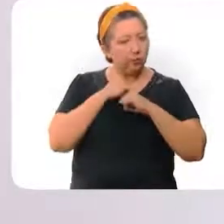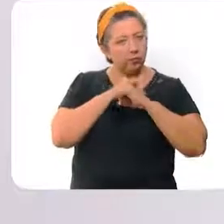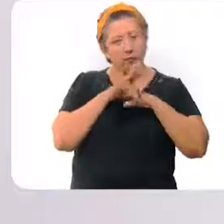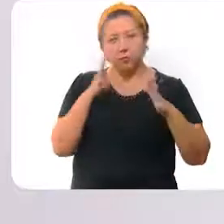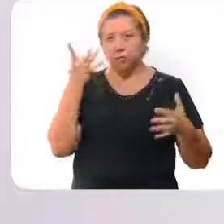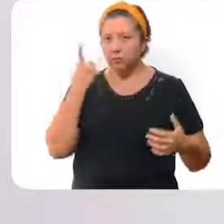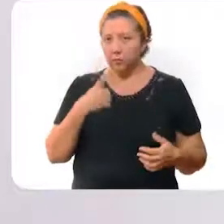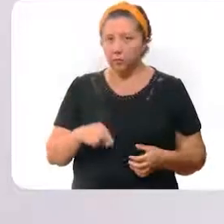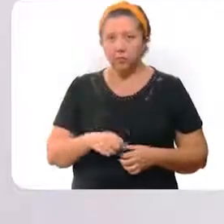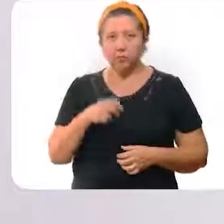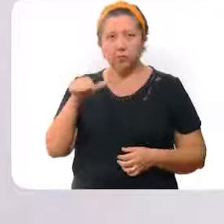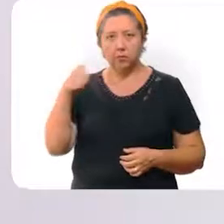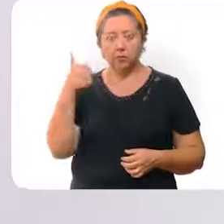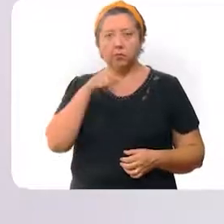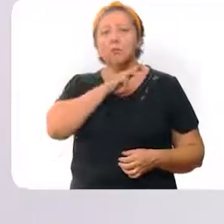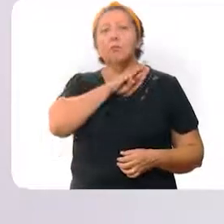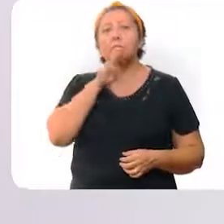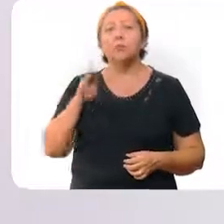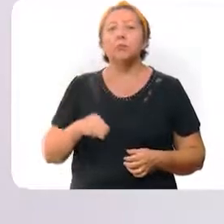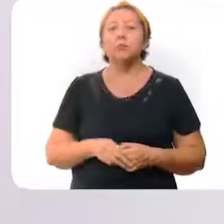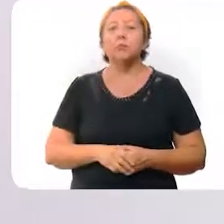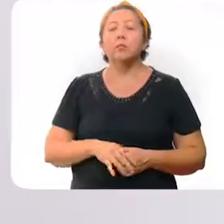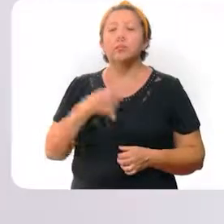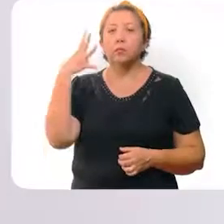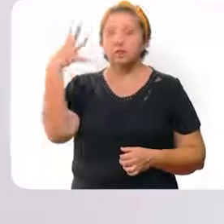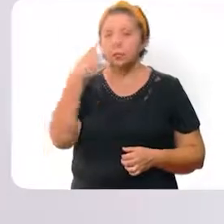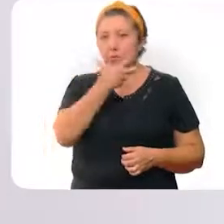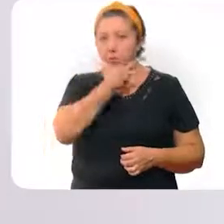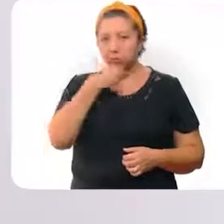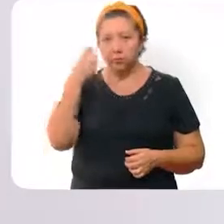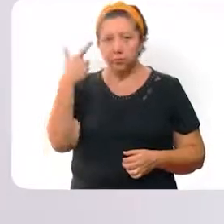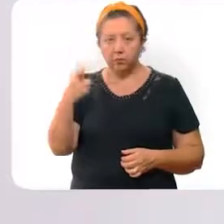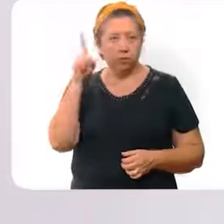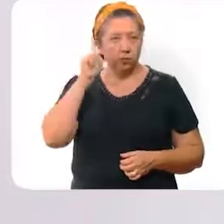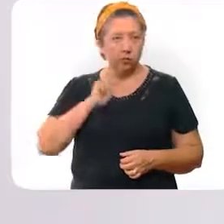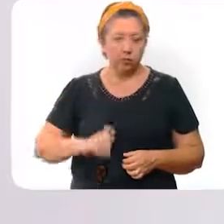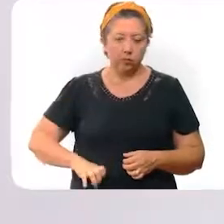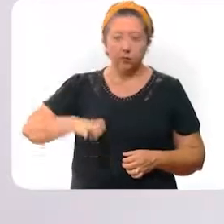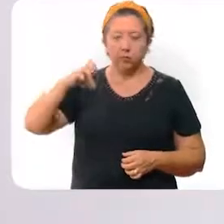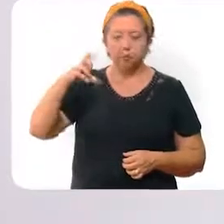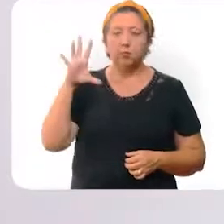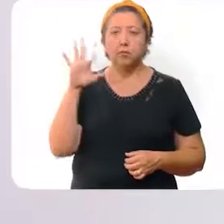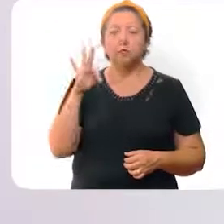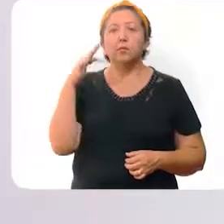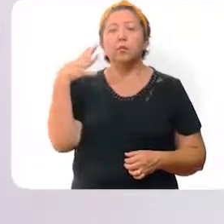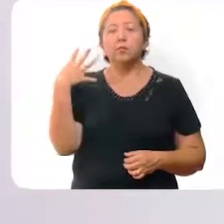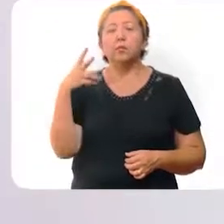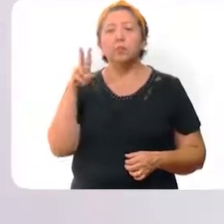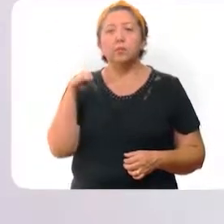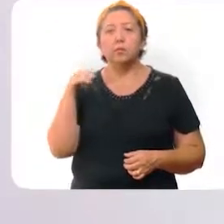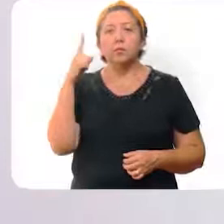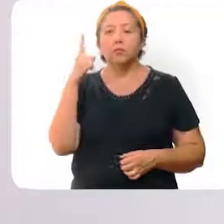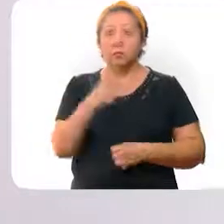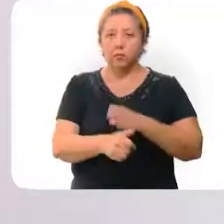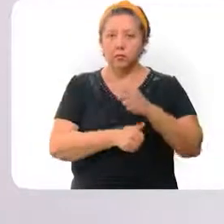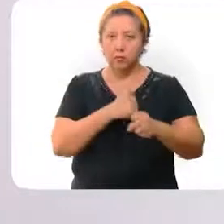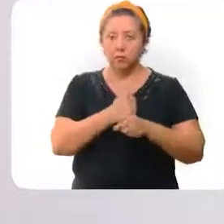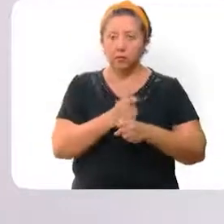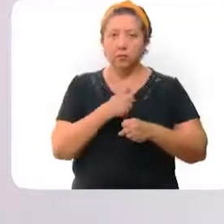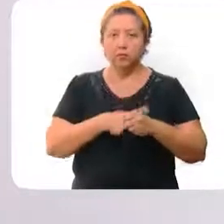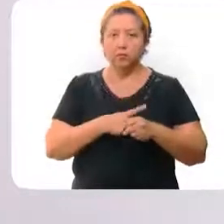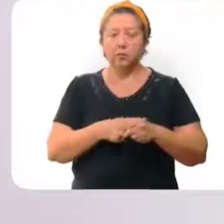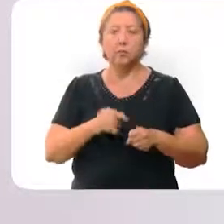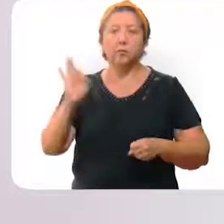parte médico informamos de 11 fallecimientos. Son 4 hombres y 7 mujeres de un rango de edad de 44 a 91 años.